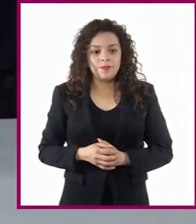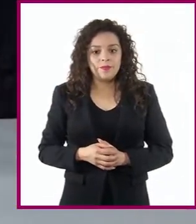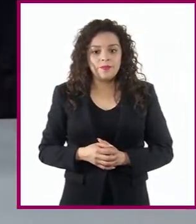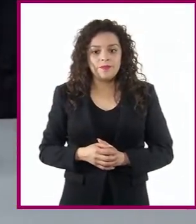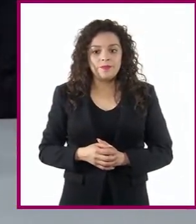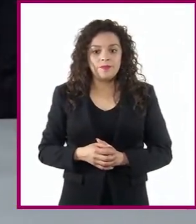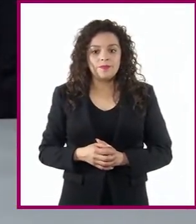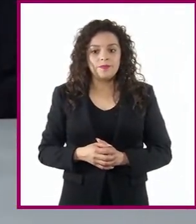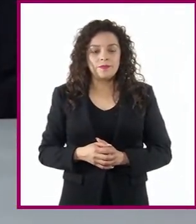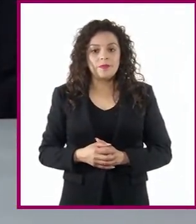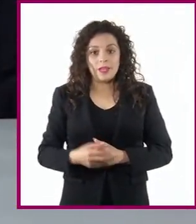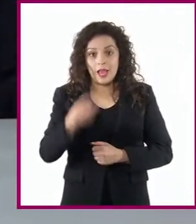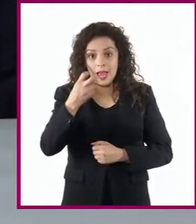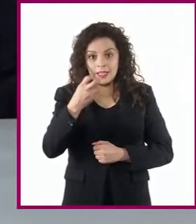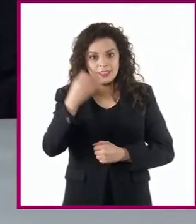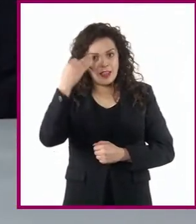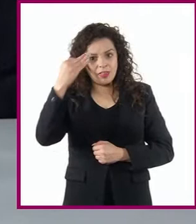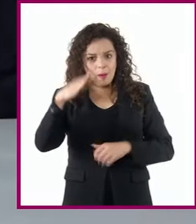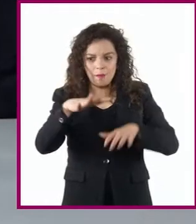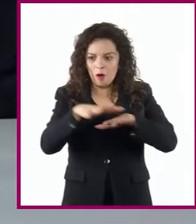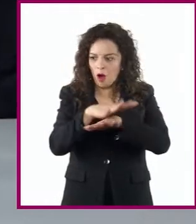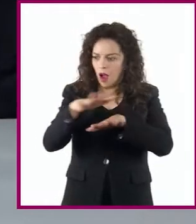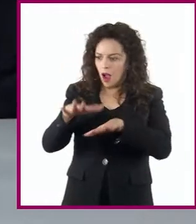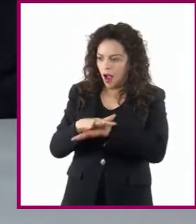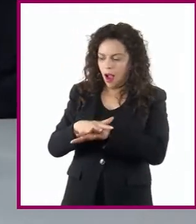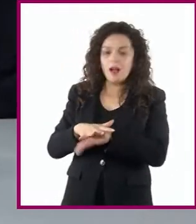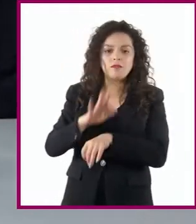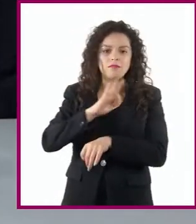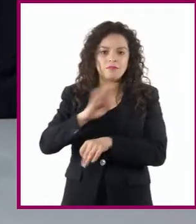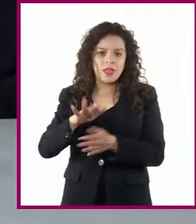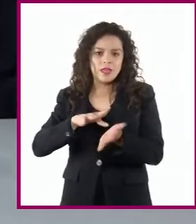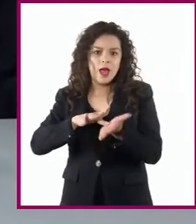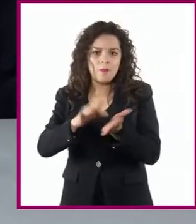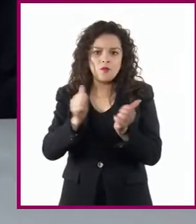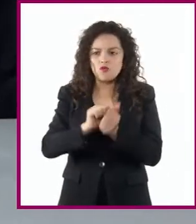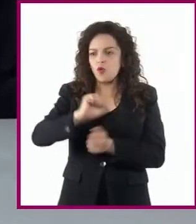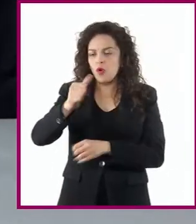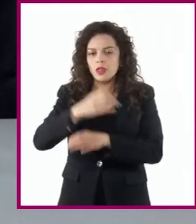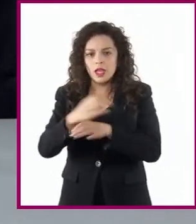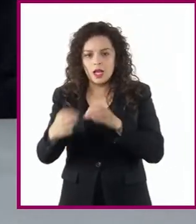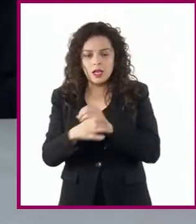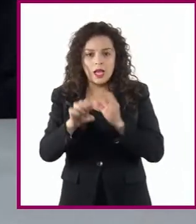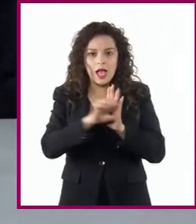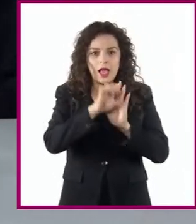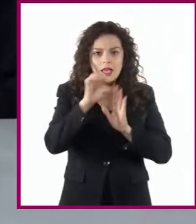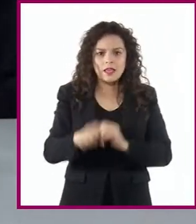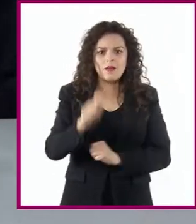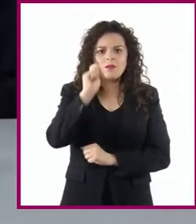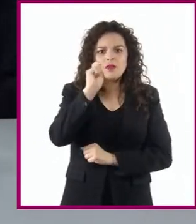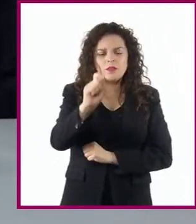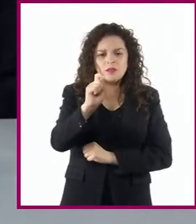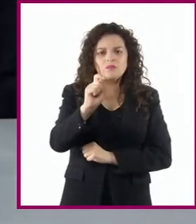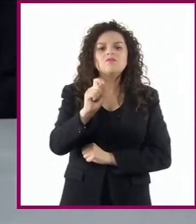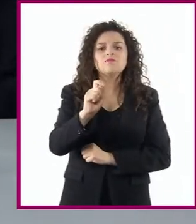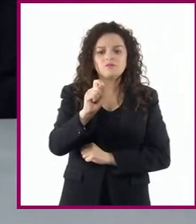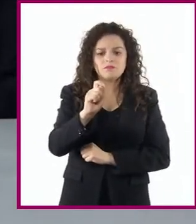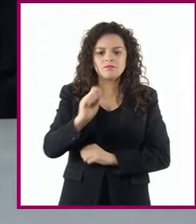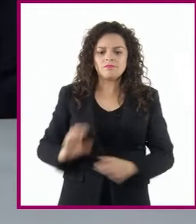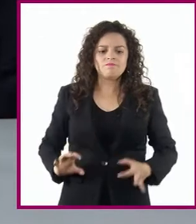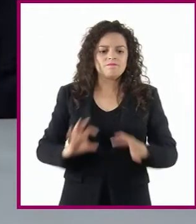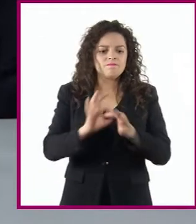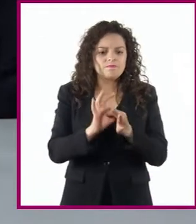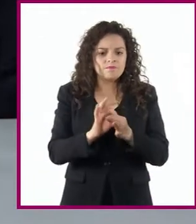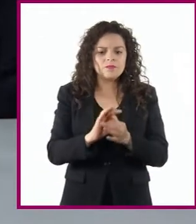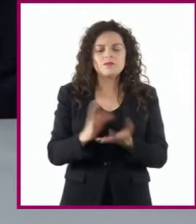Para apoyar esos cambios de tiempo se pueden ayudar de otros recursos. Por ejemplo, una alusión verbal de un personaje, una